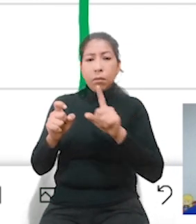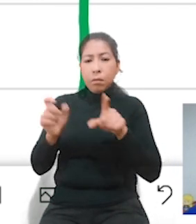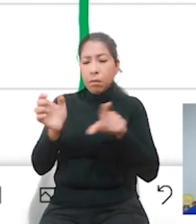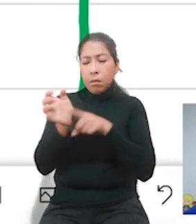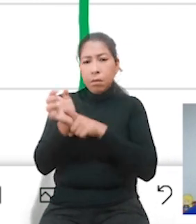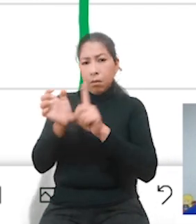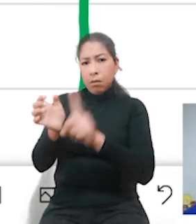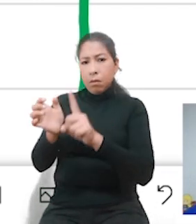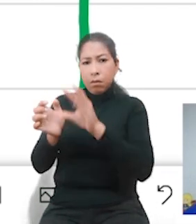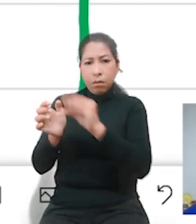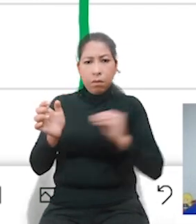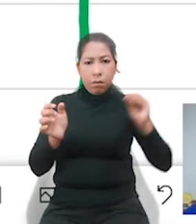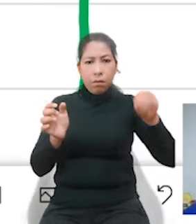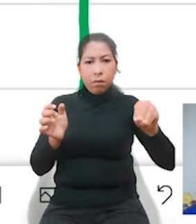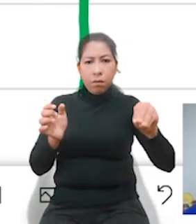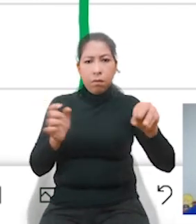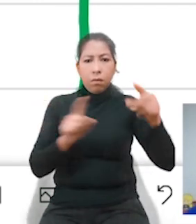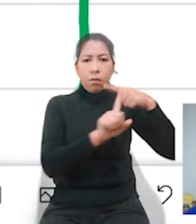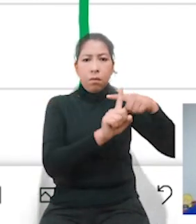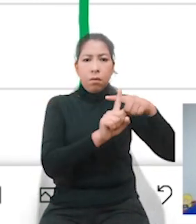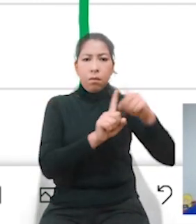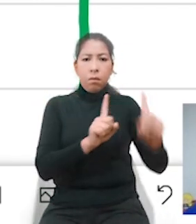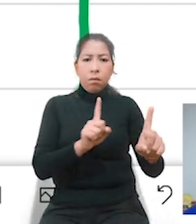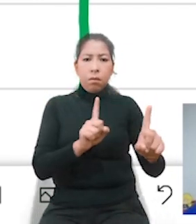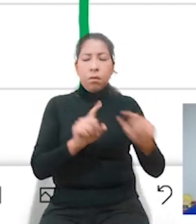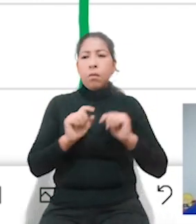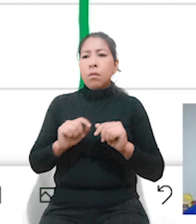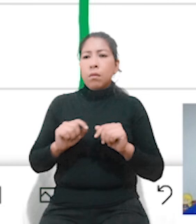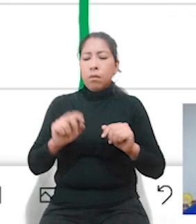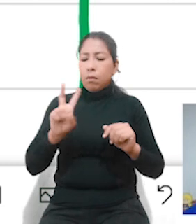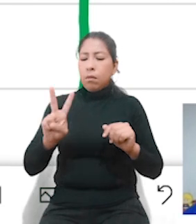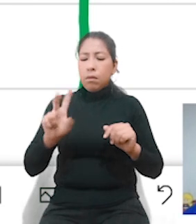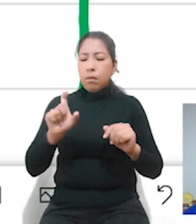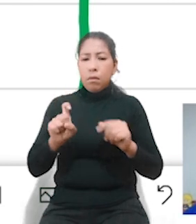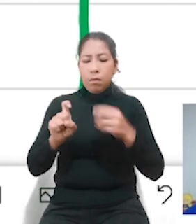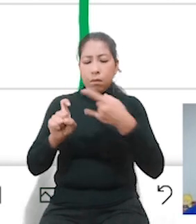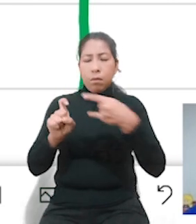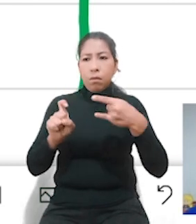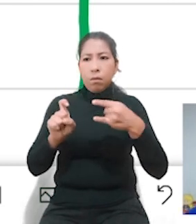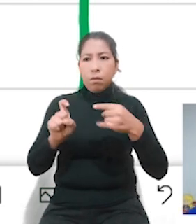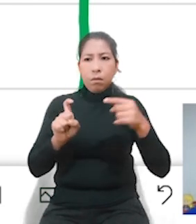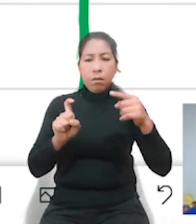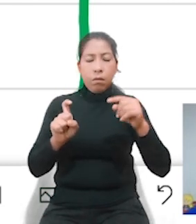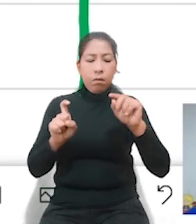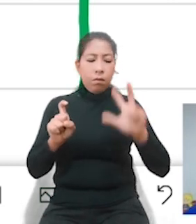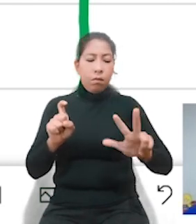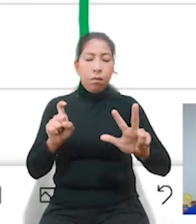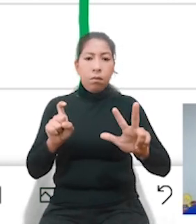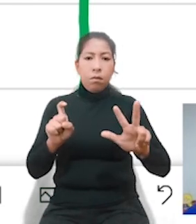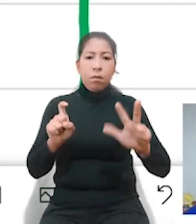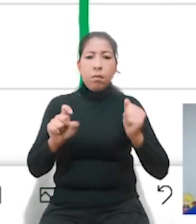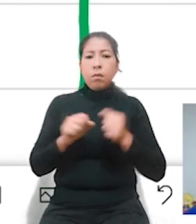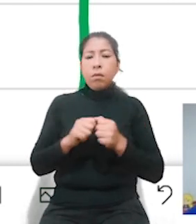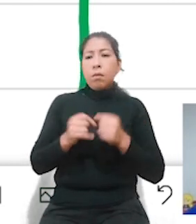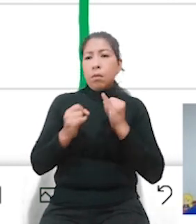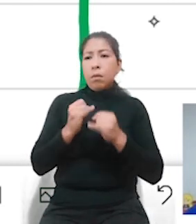está restando pasa a sumar. 2x es igual a 2 más 1, que